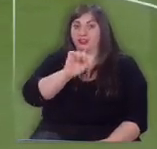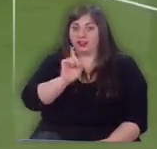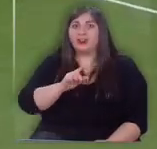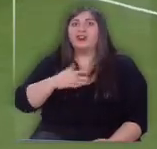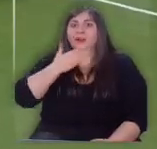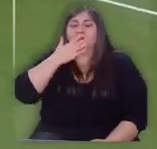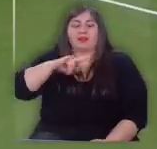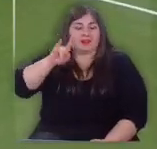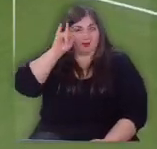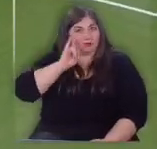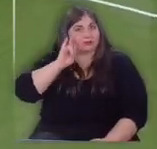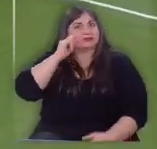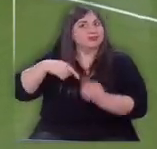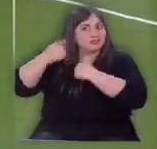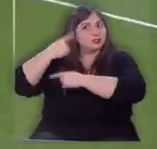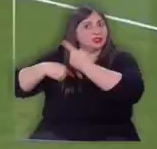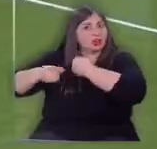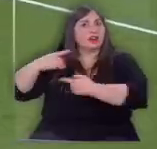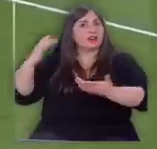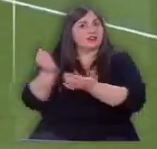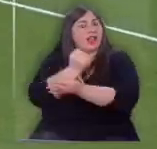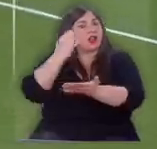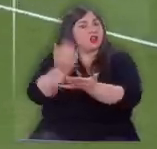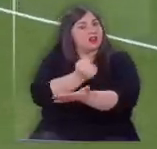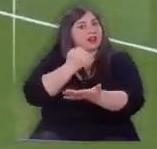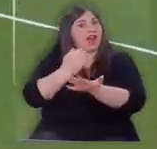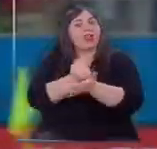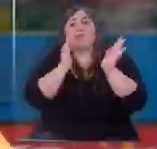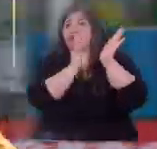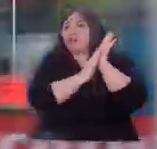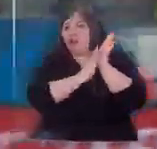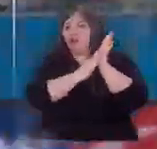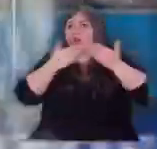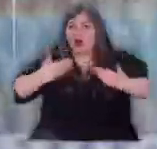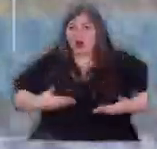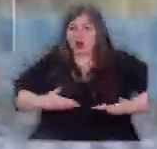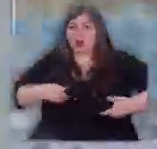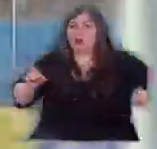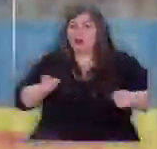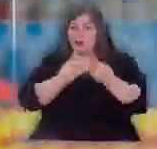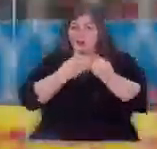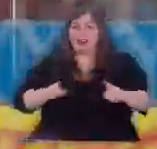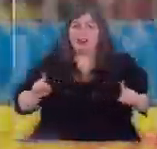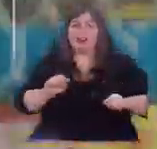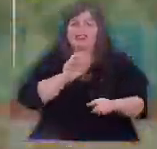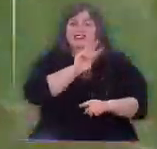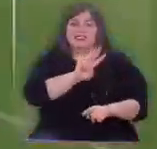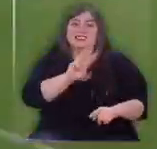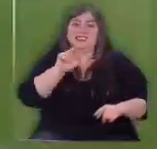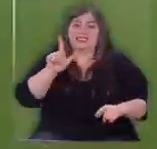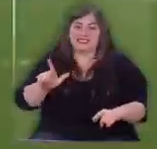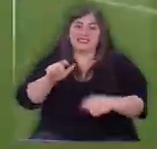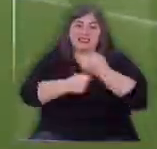los antecedentes, lo que ha obtenido Claudio Bravo. Hoy de cumpleaños, reiteramos, a los cumpliendo 37